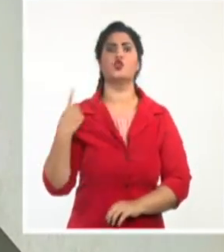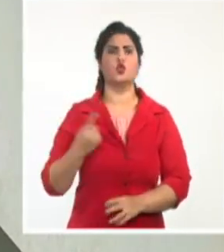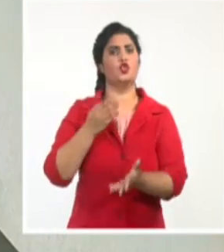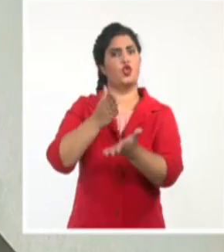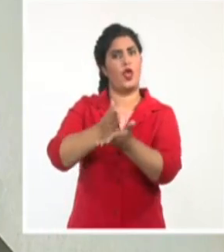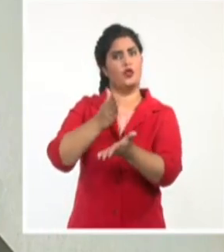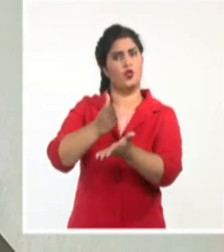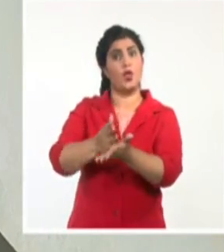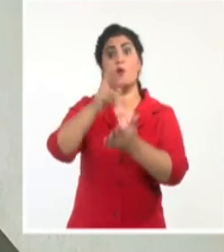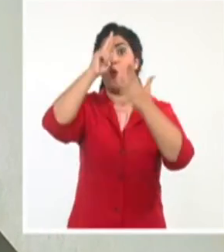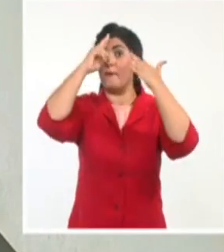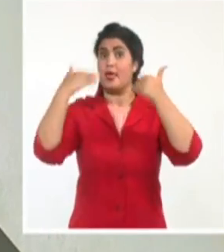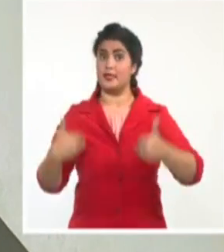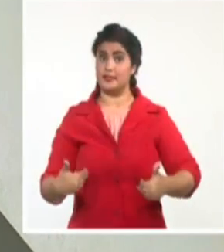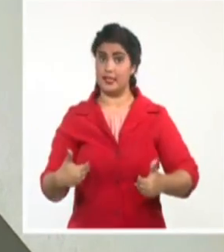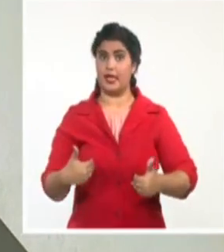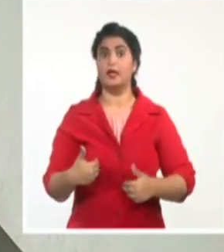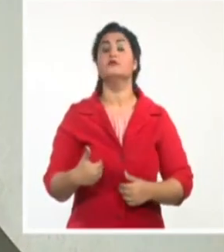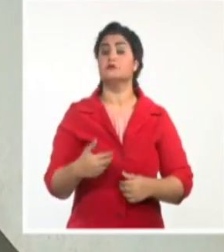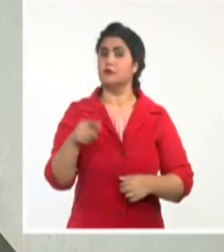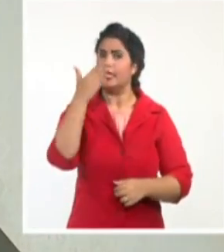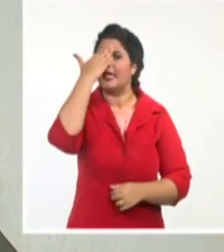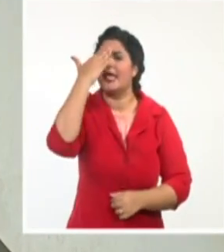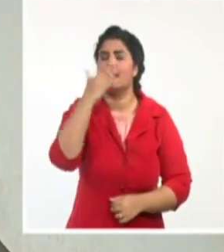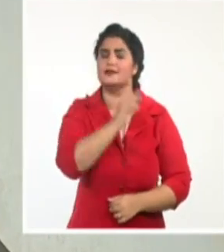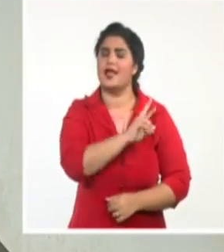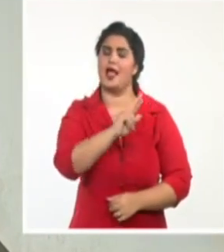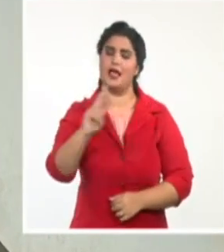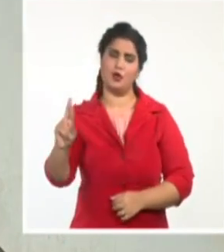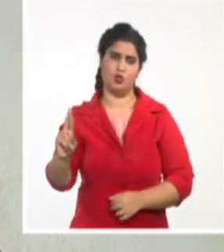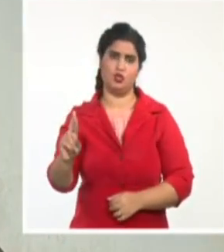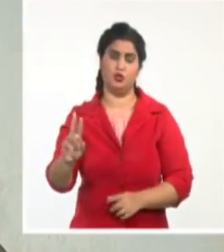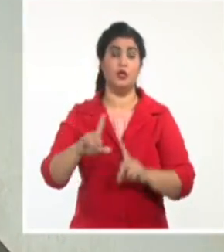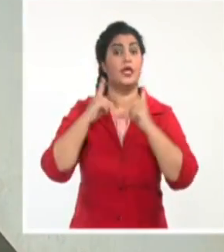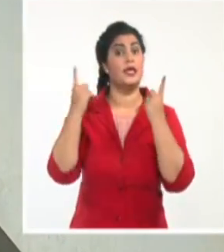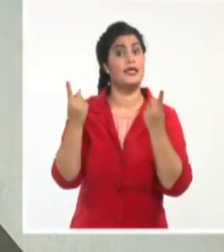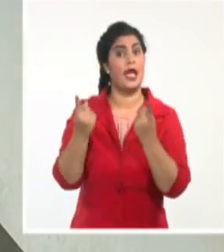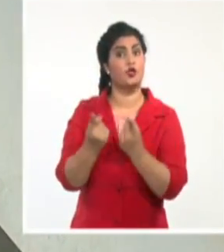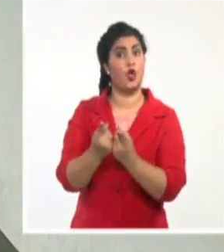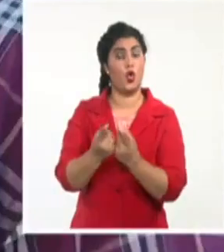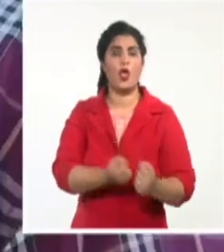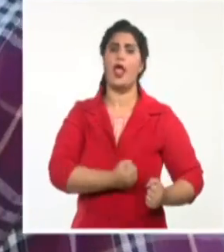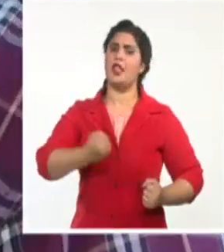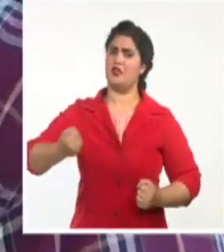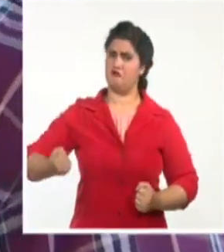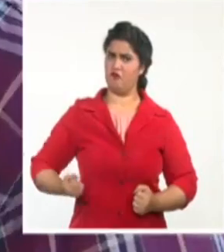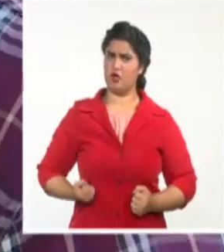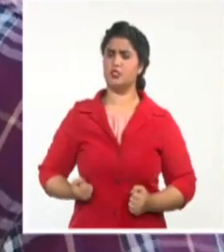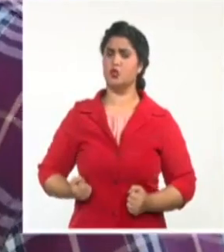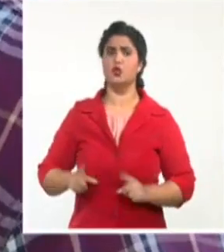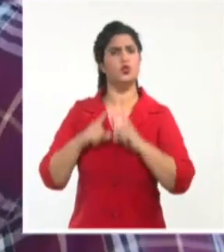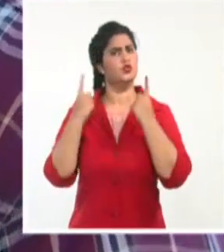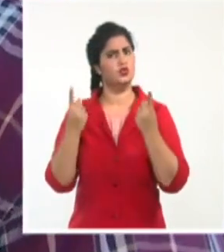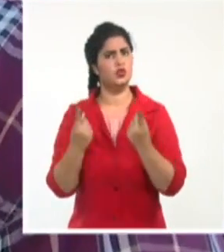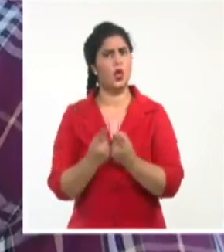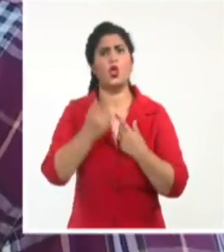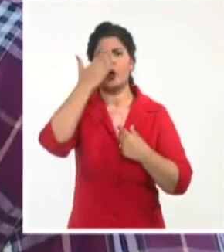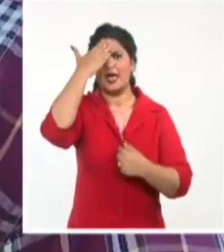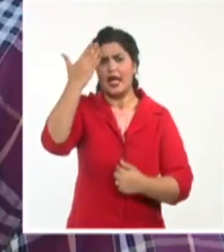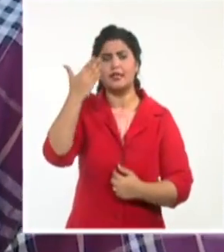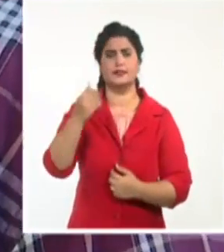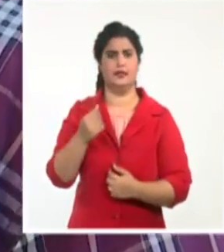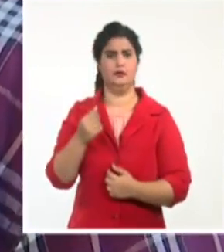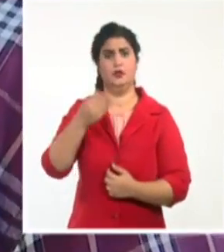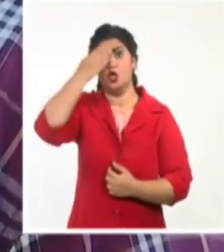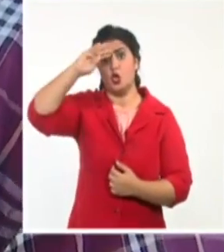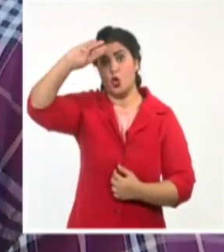medicina y como yo hay muchos estudiantes que le dan gracias a esta revolución por hoy ser lo que somos. La próxima semana estará inundando nuestro 25